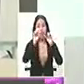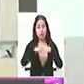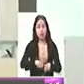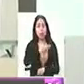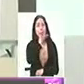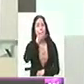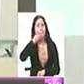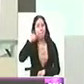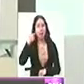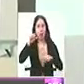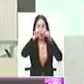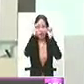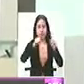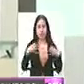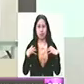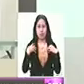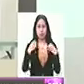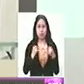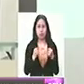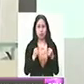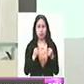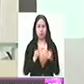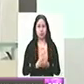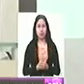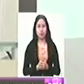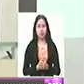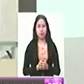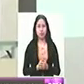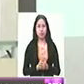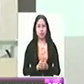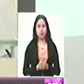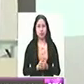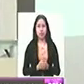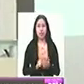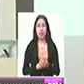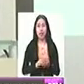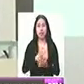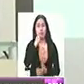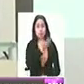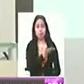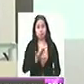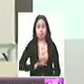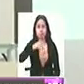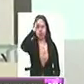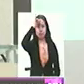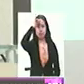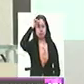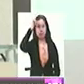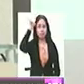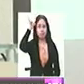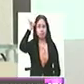que atender desde su gestión, desde su nivel, desde